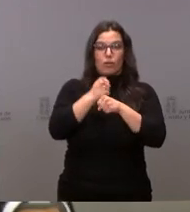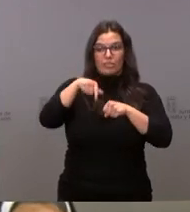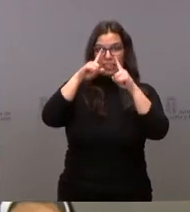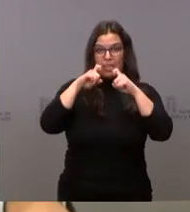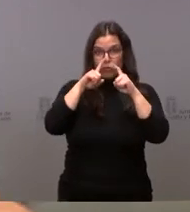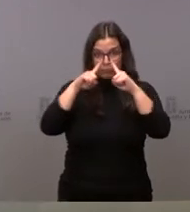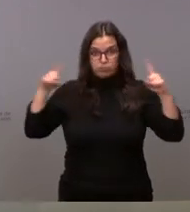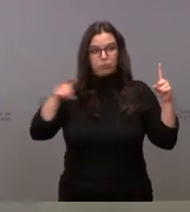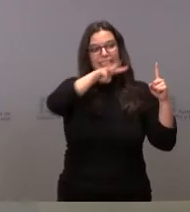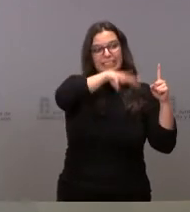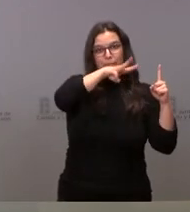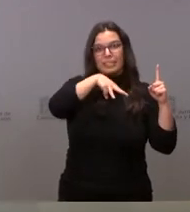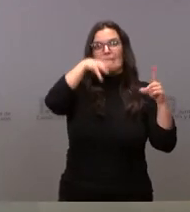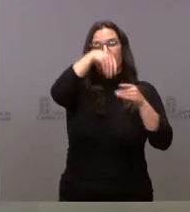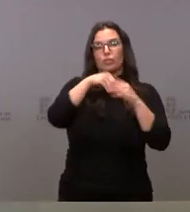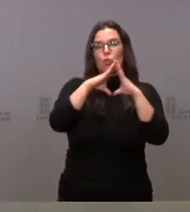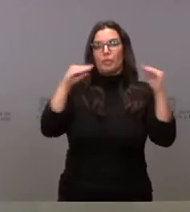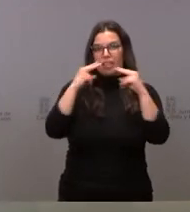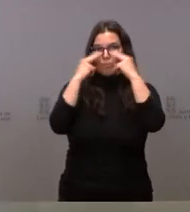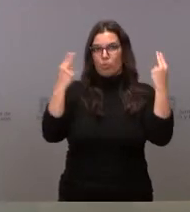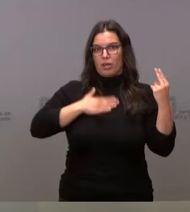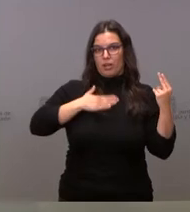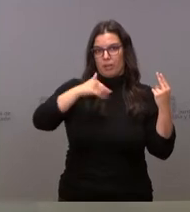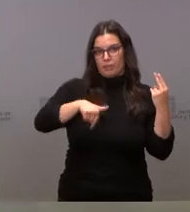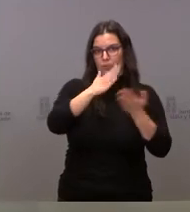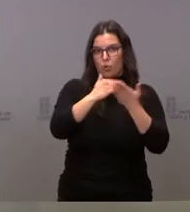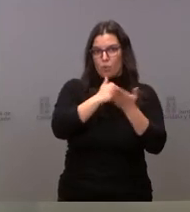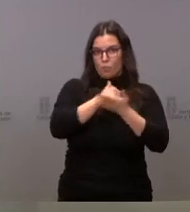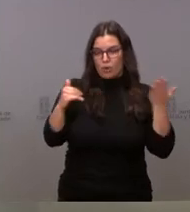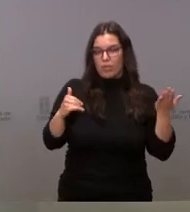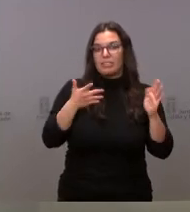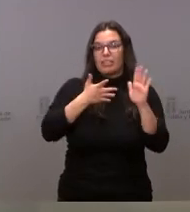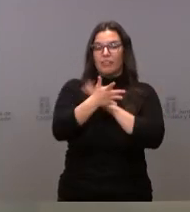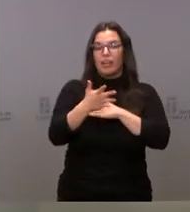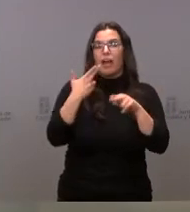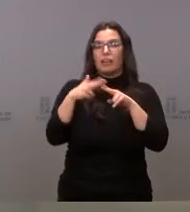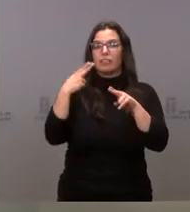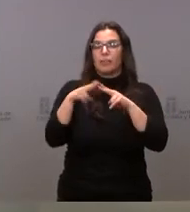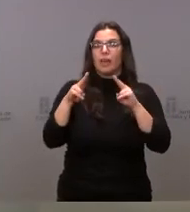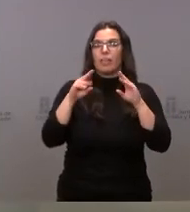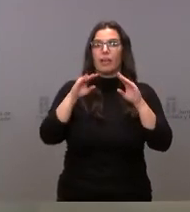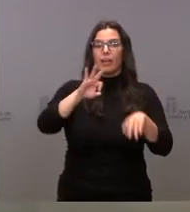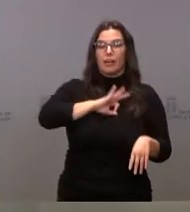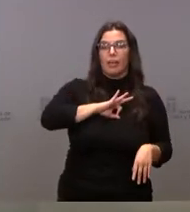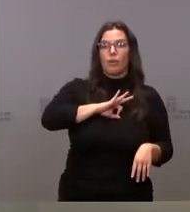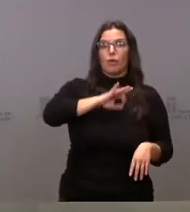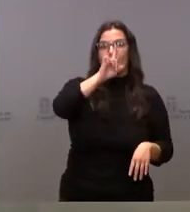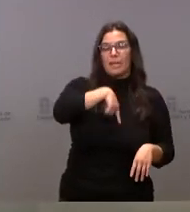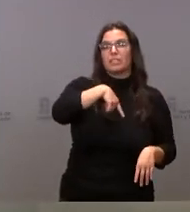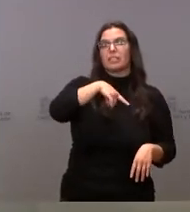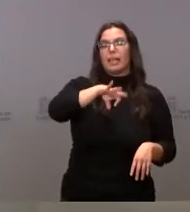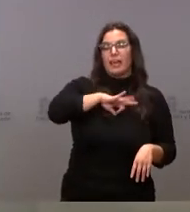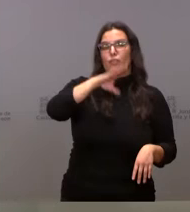este año en las universidades públicas de la comunidad se trata con esta cifra de financiar las actividades del mes de enero febrero